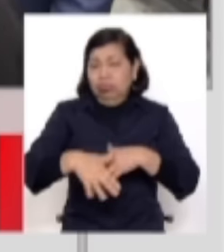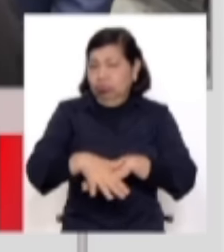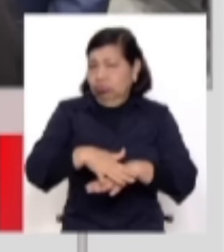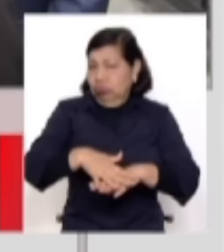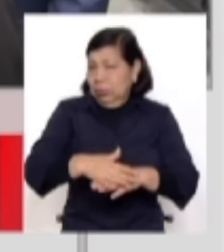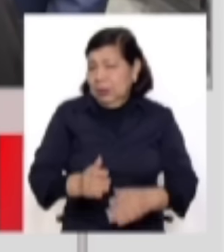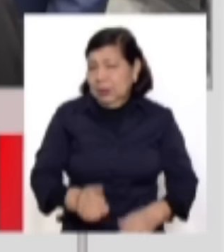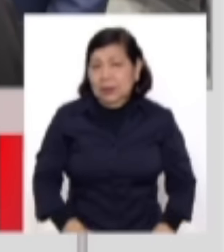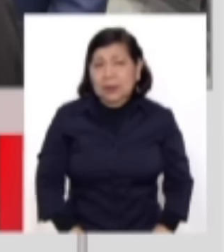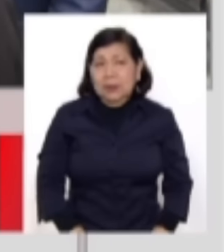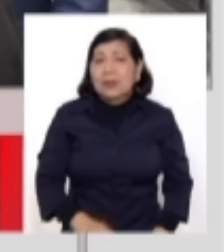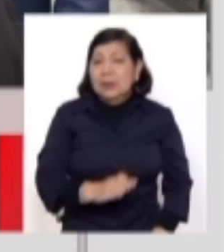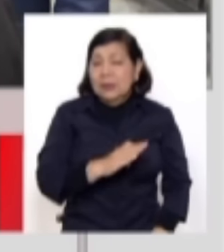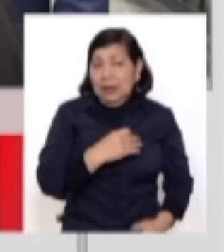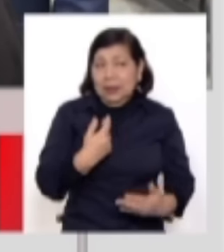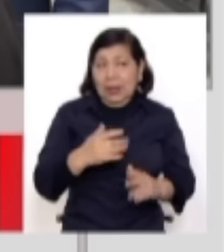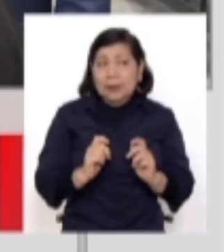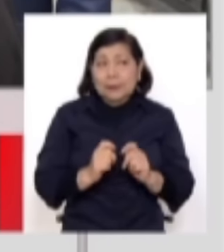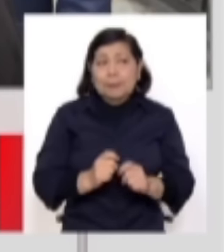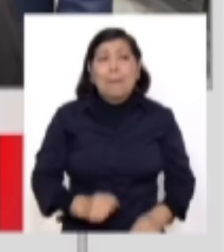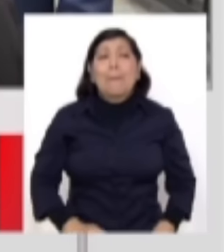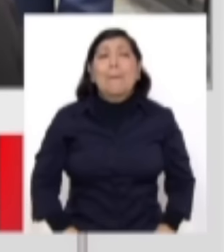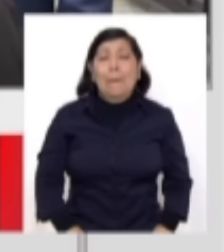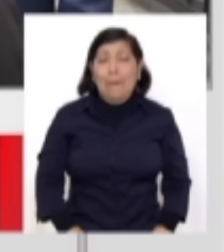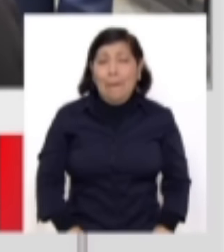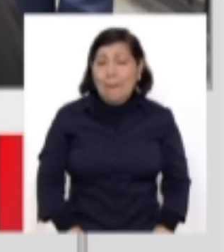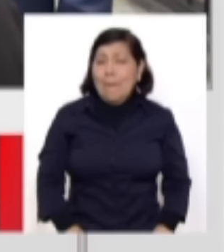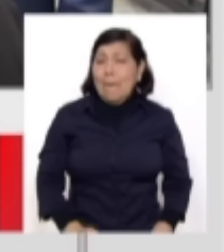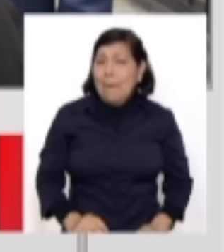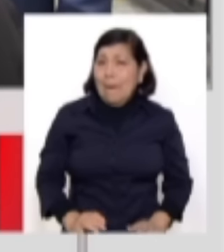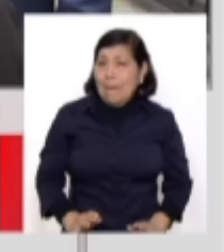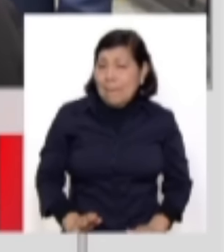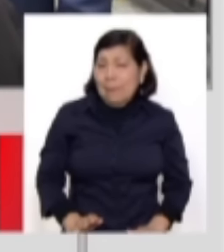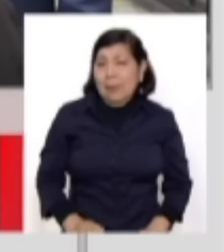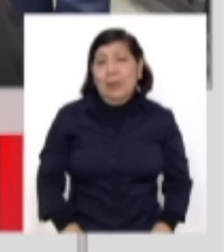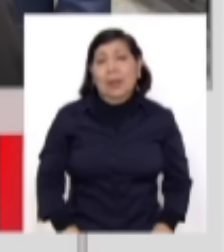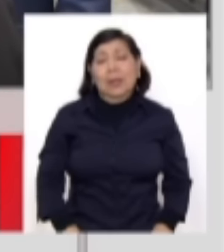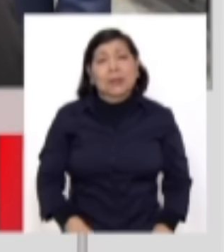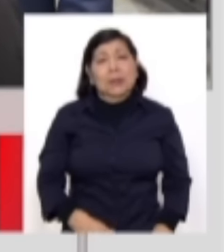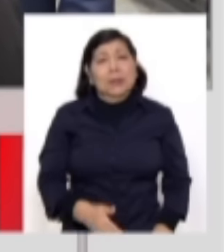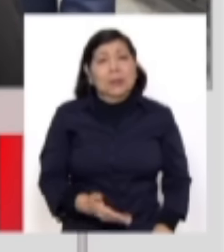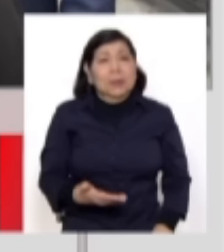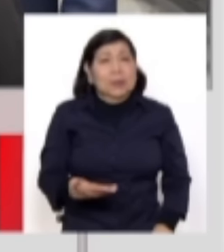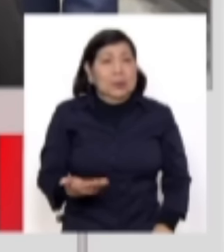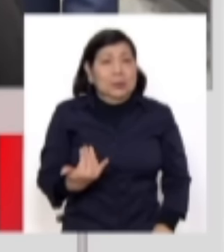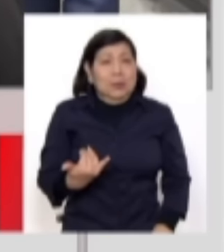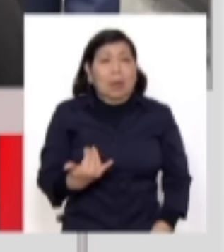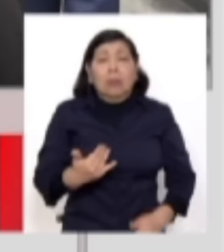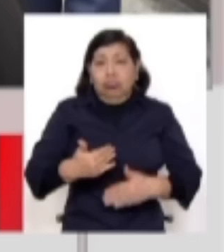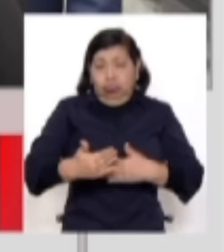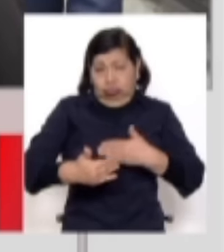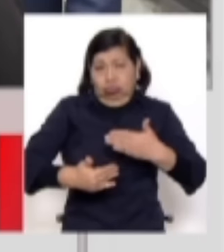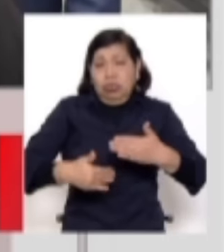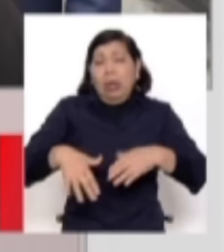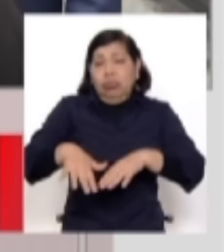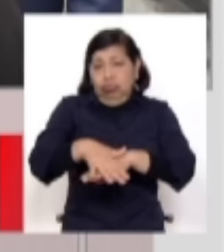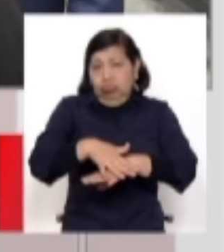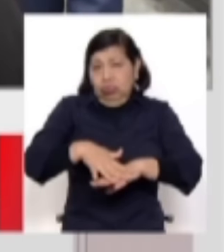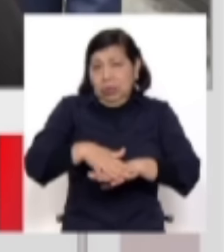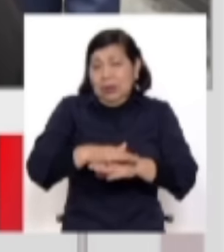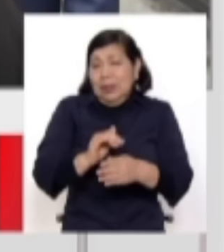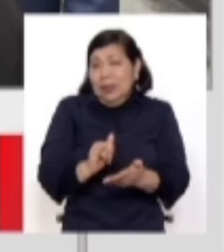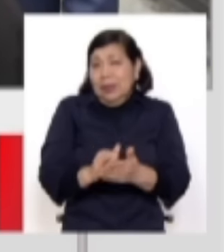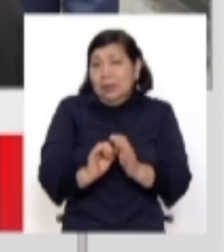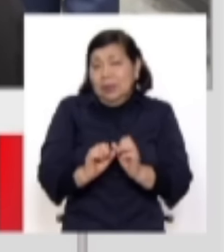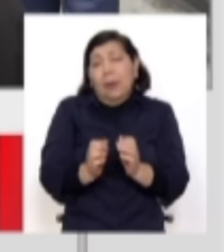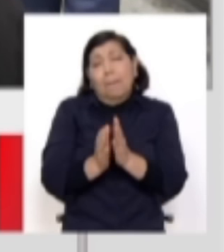procedido fiscalmente. Entonces, gracias a Dios están avanzando con la denuncia. Solo